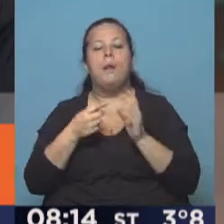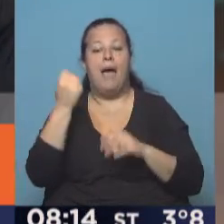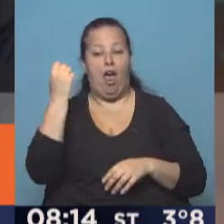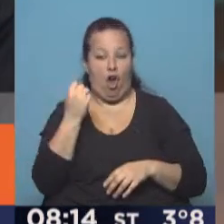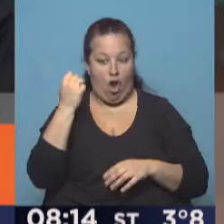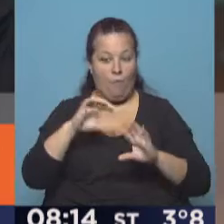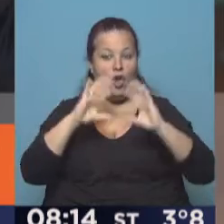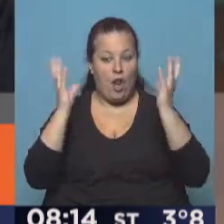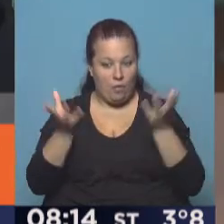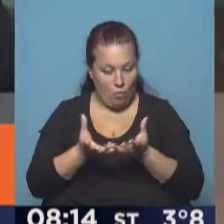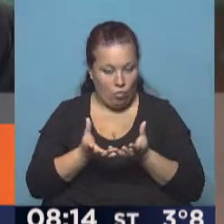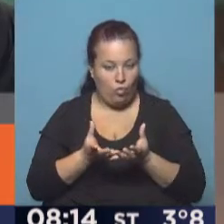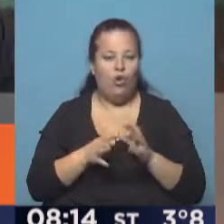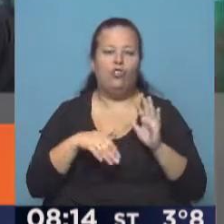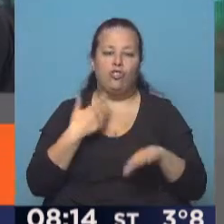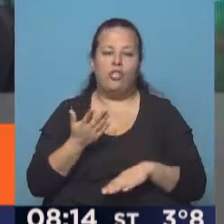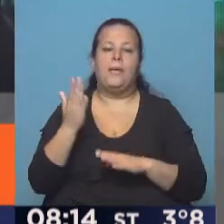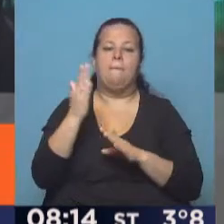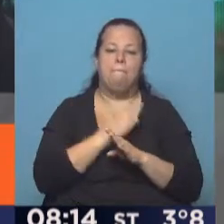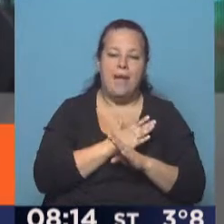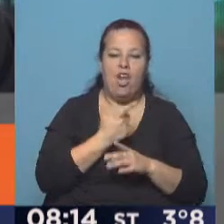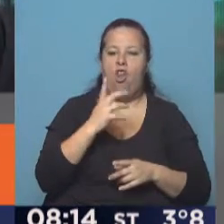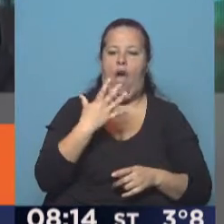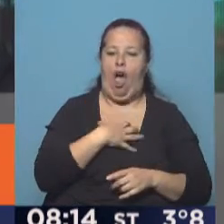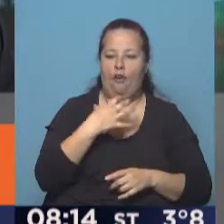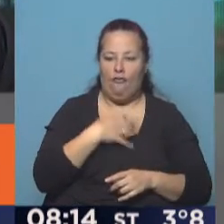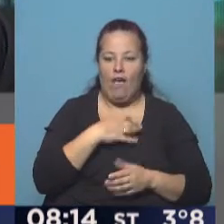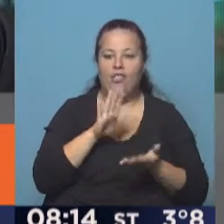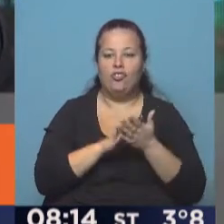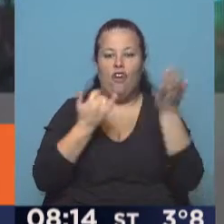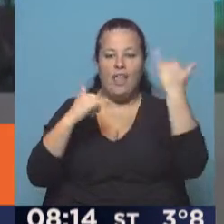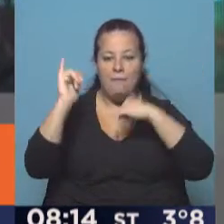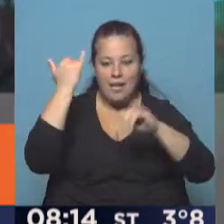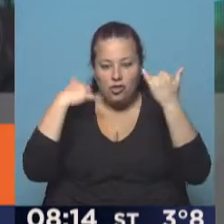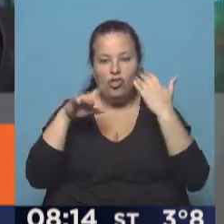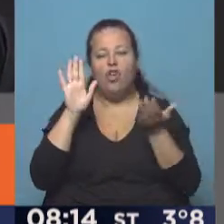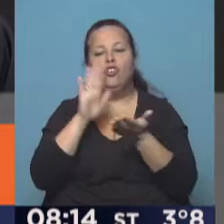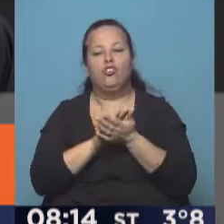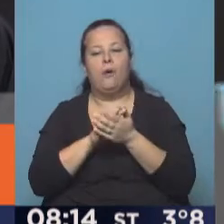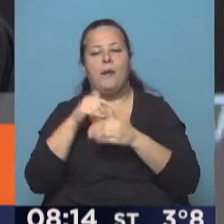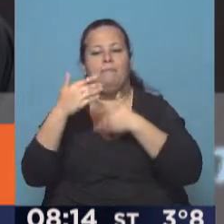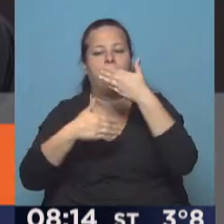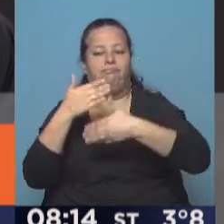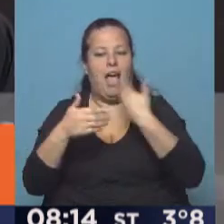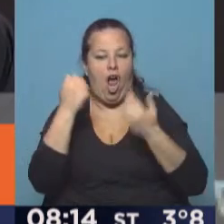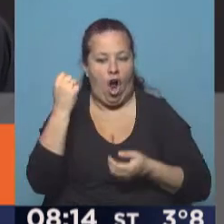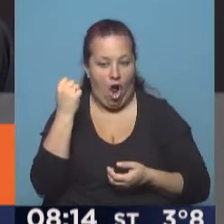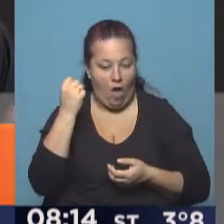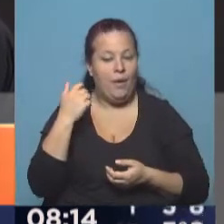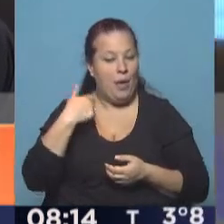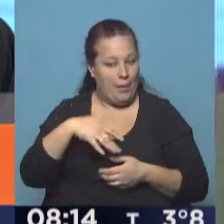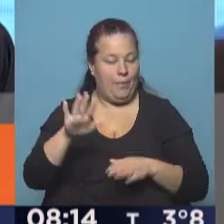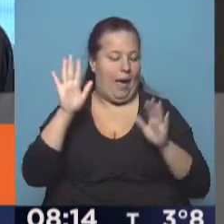económico en el mundo. Entonces hay menos confianza sobre las inversiones, sobre el crecimiento económico que va a tener